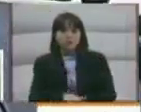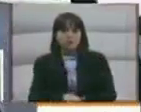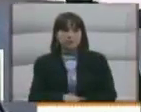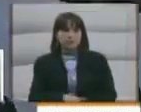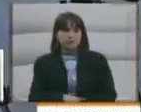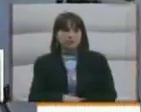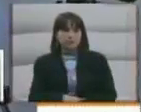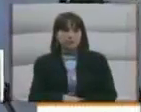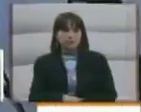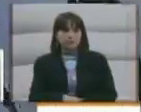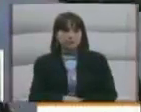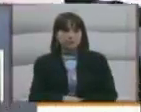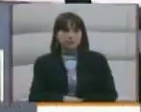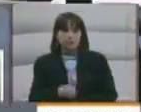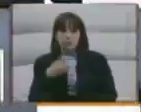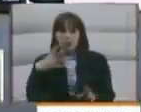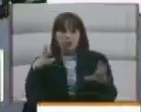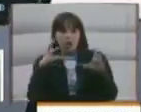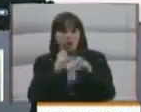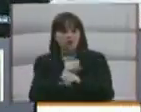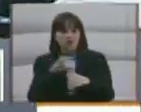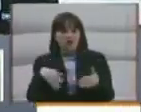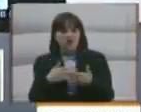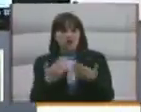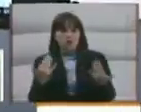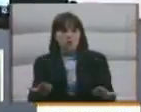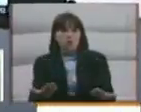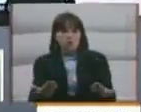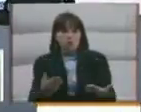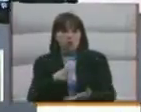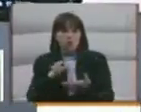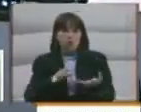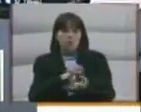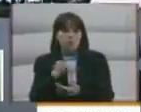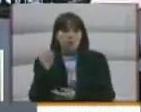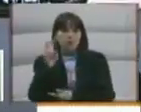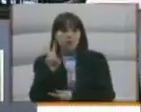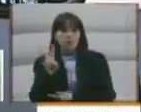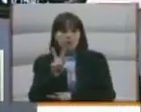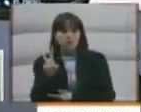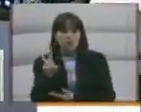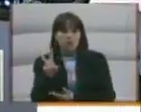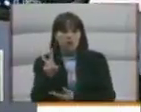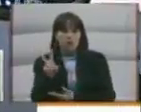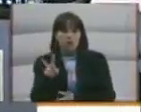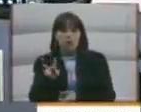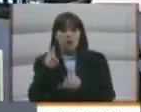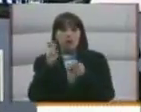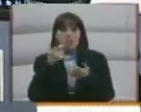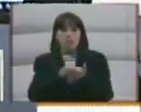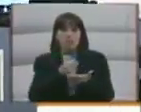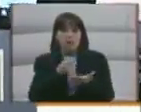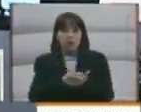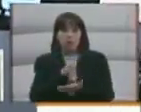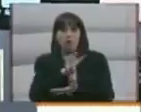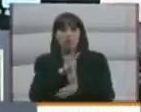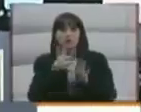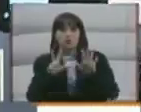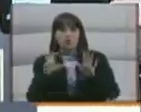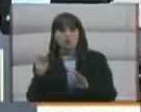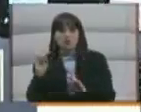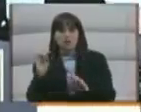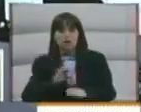Hola, buenas noches. ¿Hasta cuándo será el problema del efectivo en Venezuela? Ya para obtener 1.000 en efectivo hay que pagar 480%,